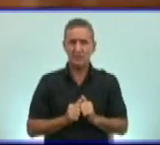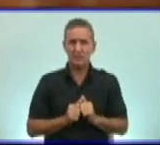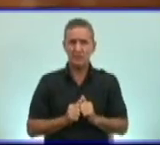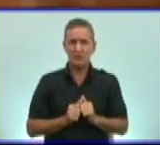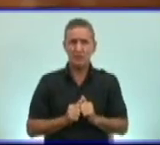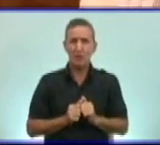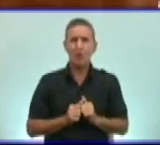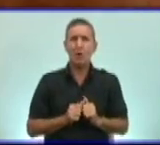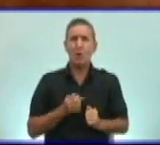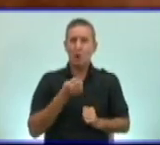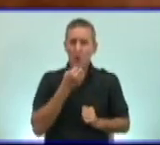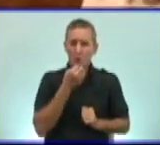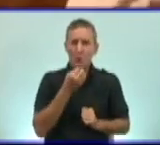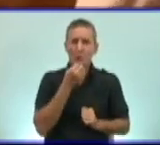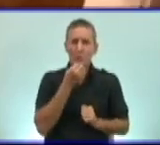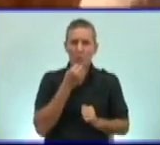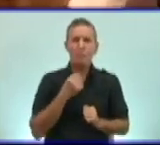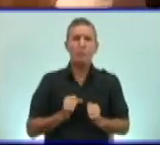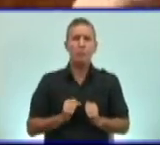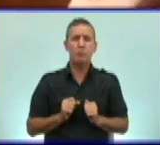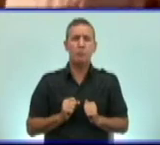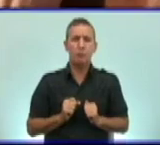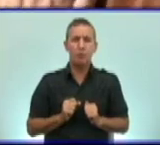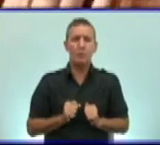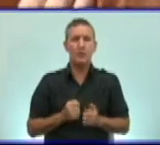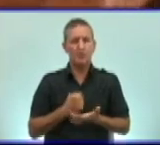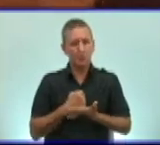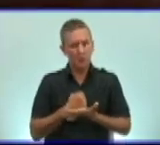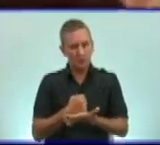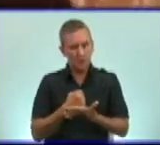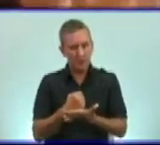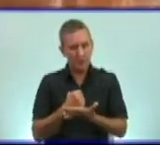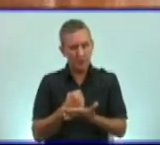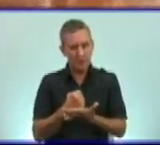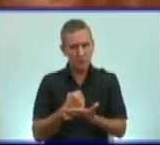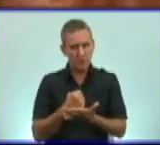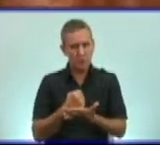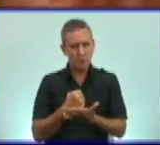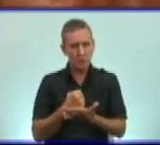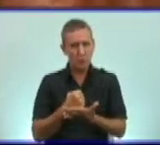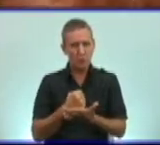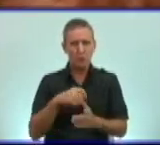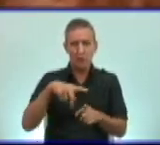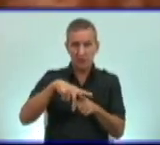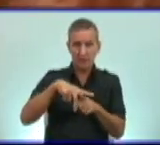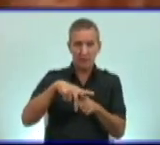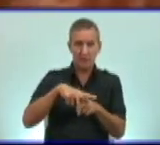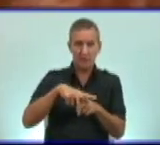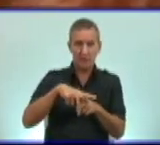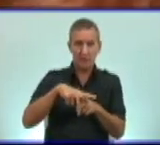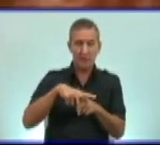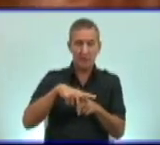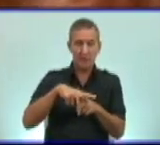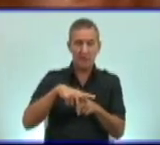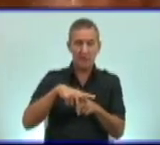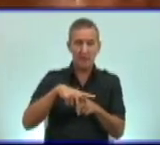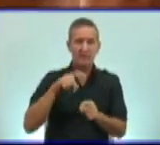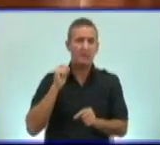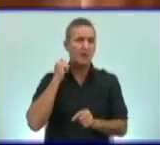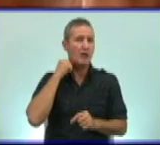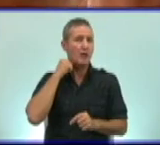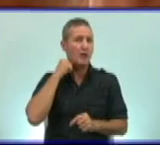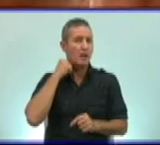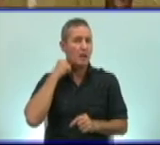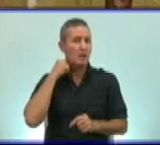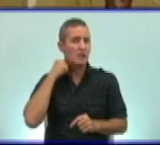deshidratación y para ello lo que hacemos es dar un pellizco en el cuello para ver si la piel vuelve a su posición tersa y miramos también